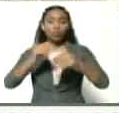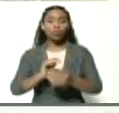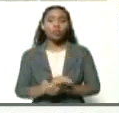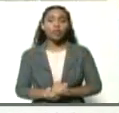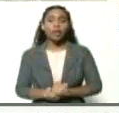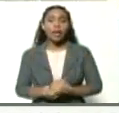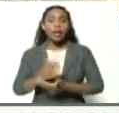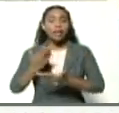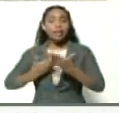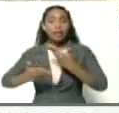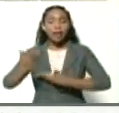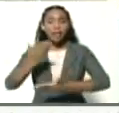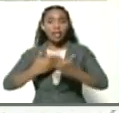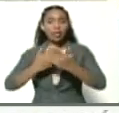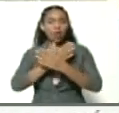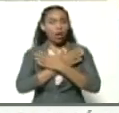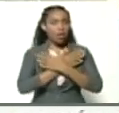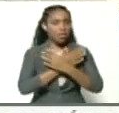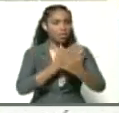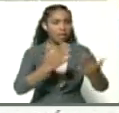de servicio, de entrega.